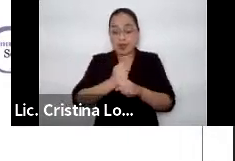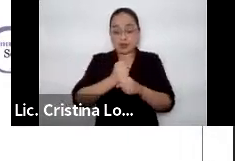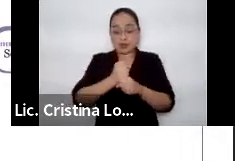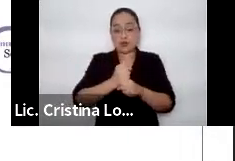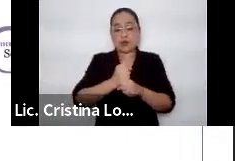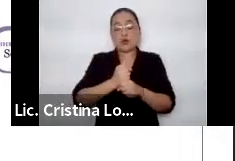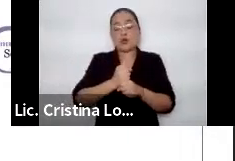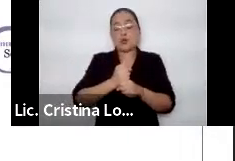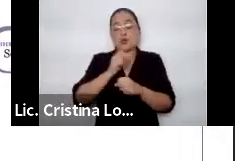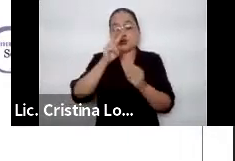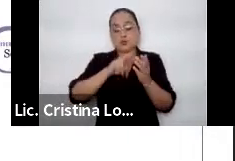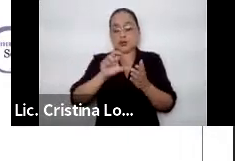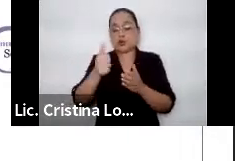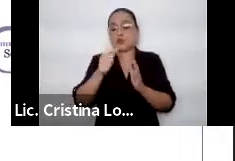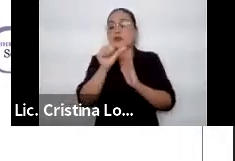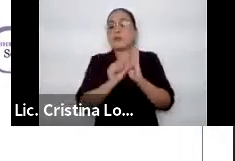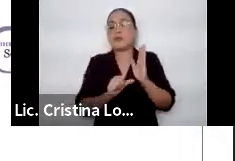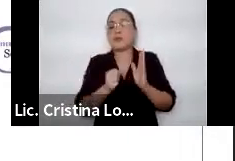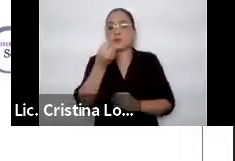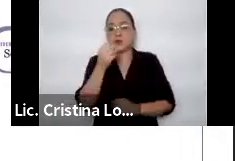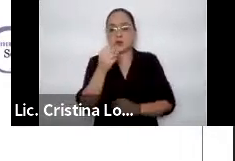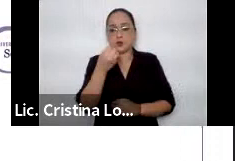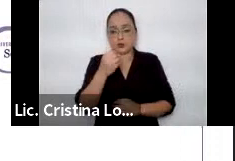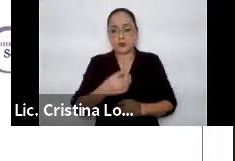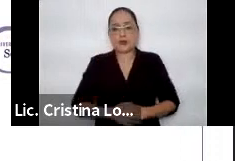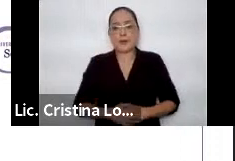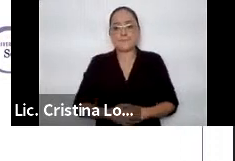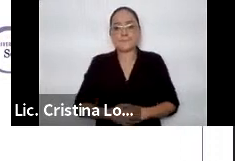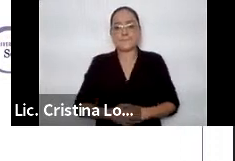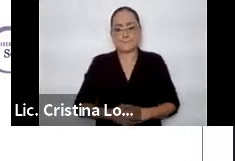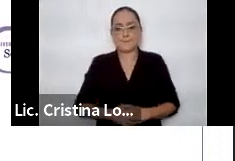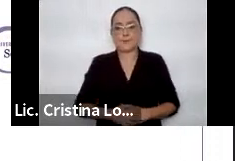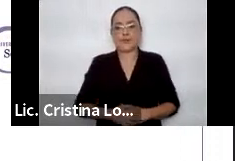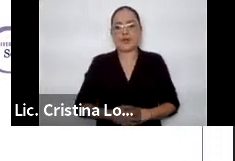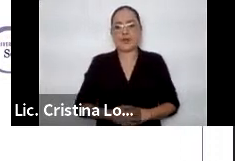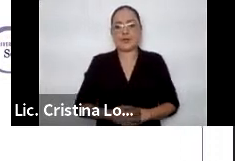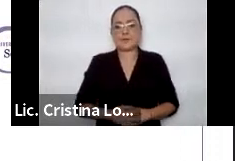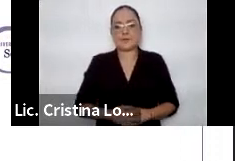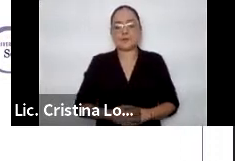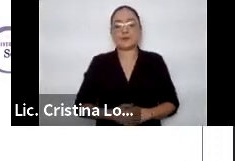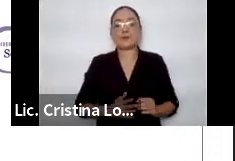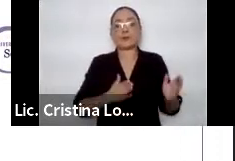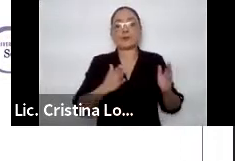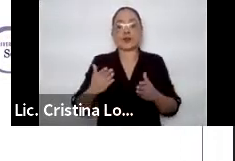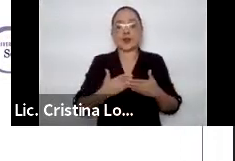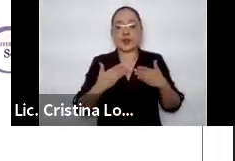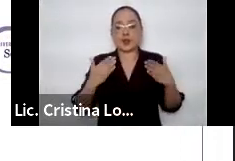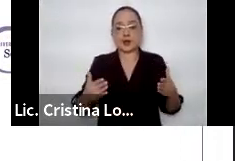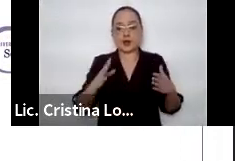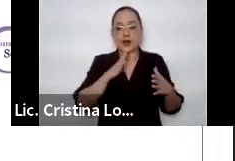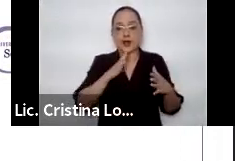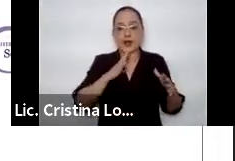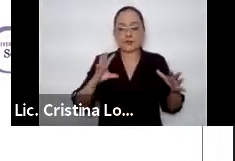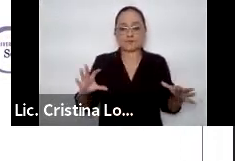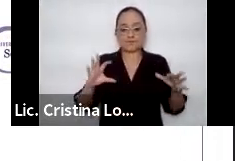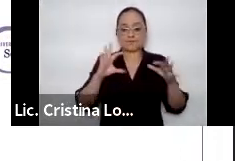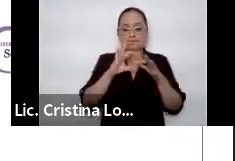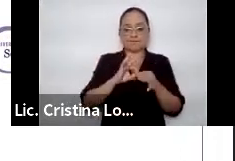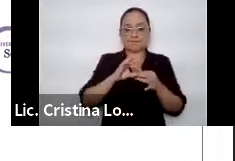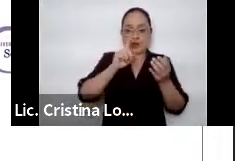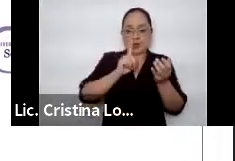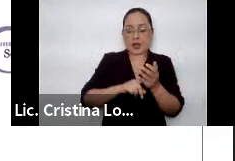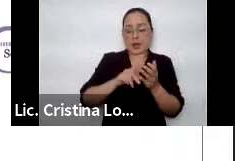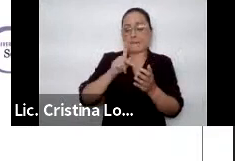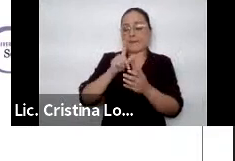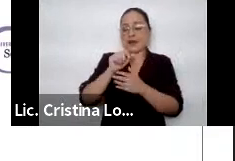de 2011. Bien, posteriormente tenemos un ejemplo de plenos de circuito que todavía se encuentran